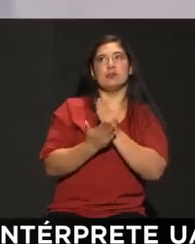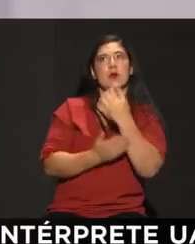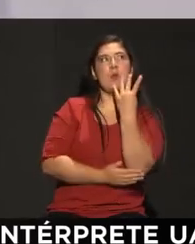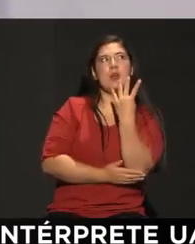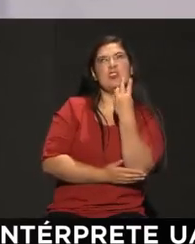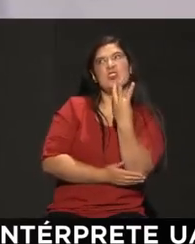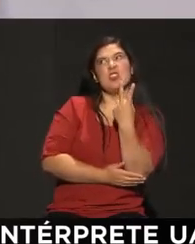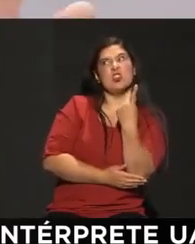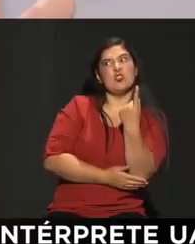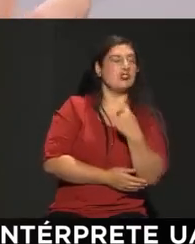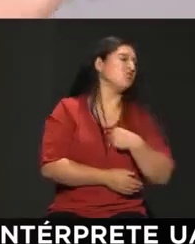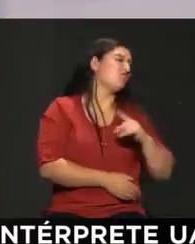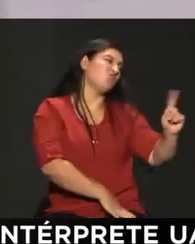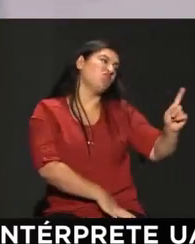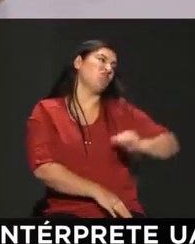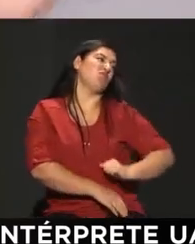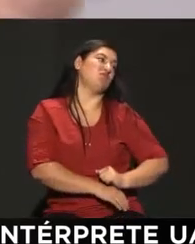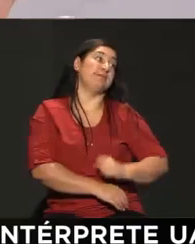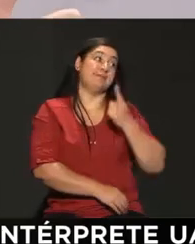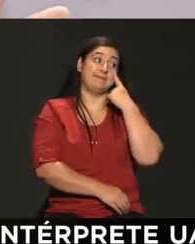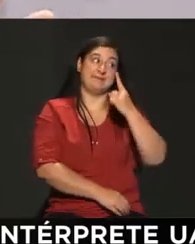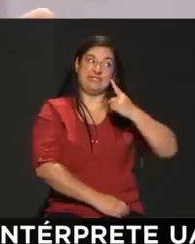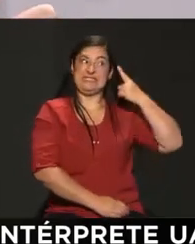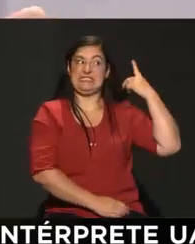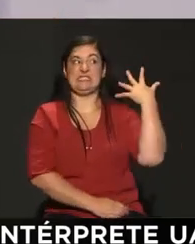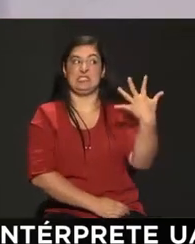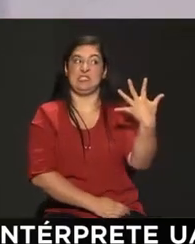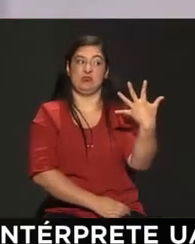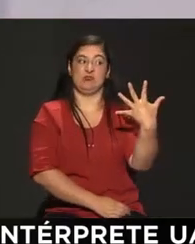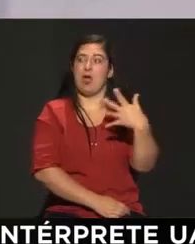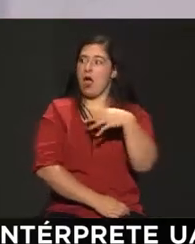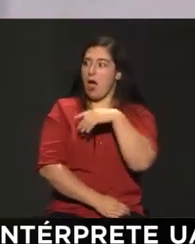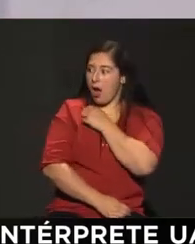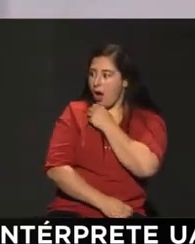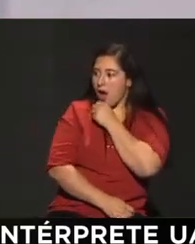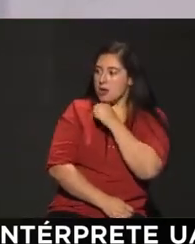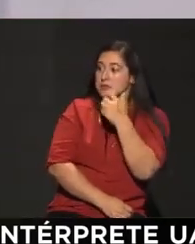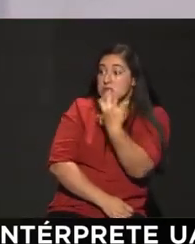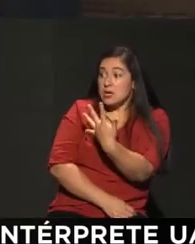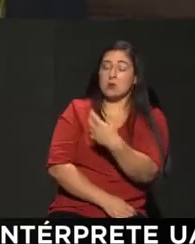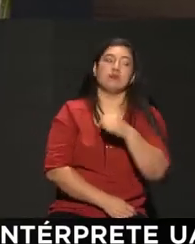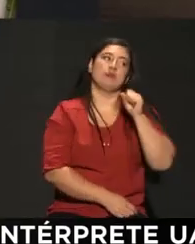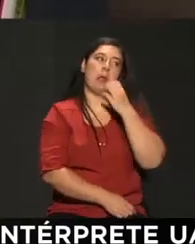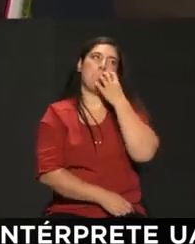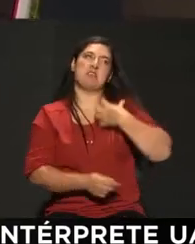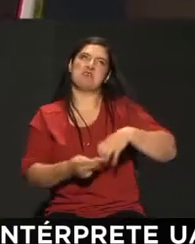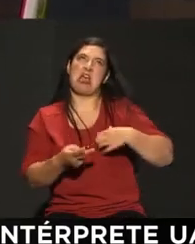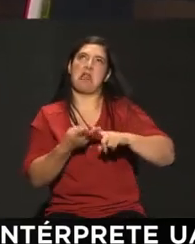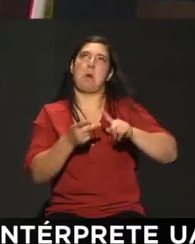dos, uno. No. Mira, son cinco. ¿Cinco? Sí. O sea,